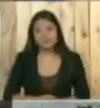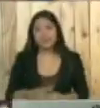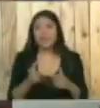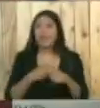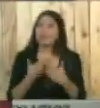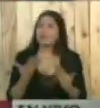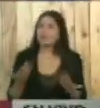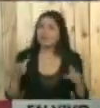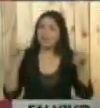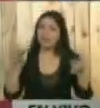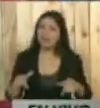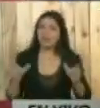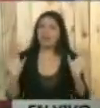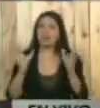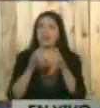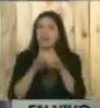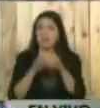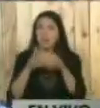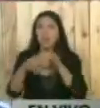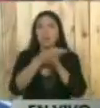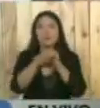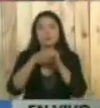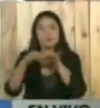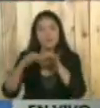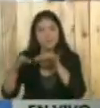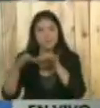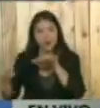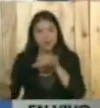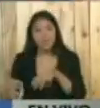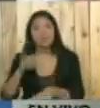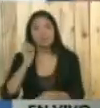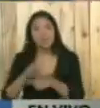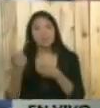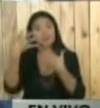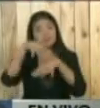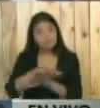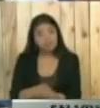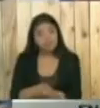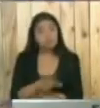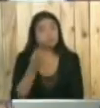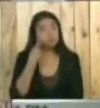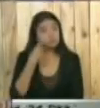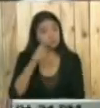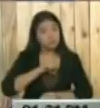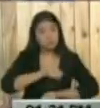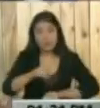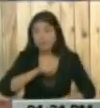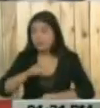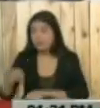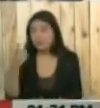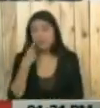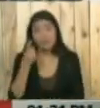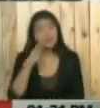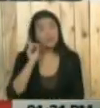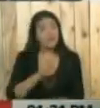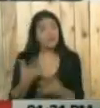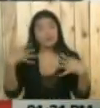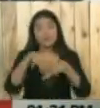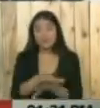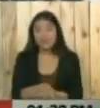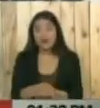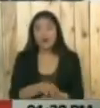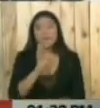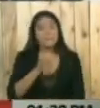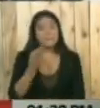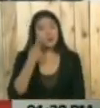Entonces este equipo municipal tiene que incorporarse activamente, muy activamente